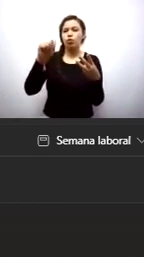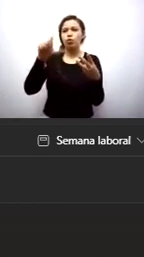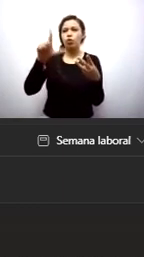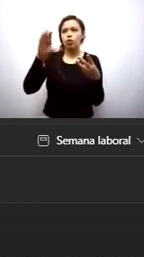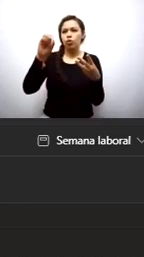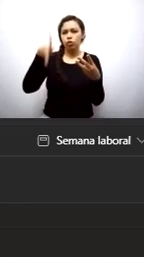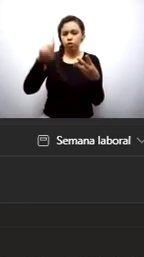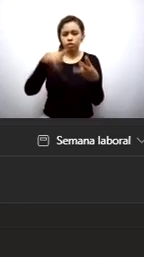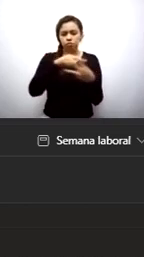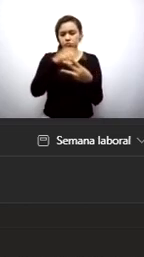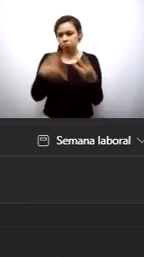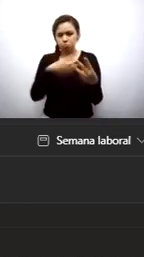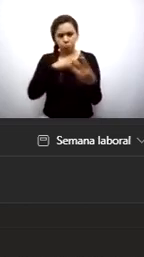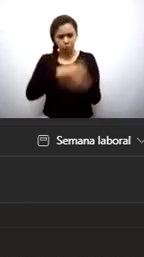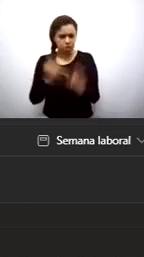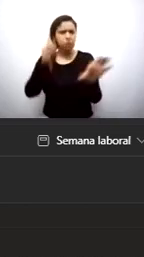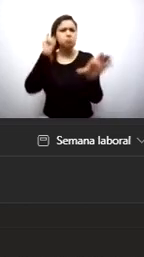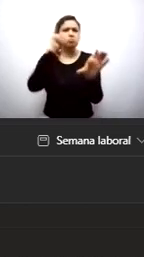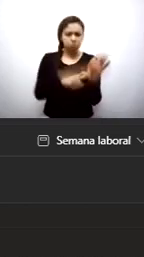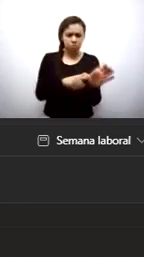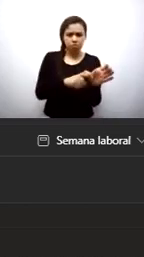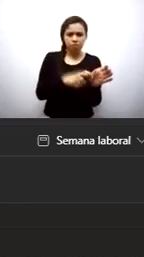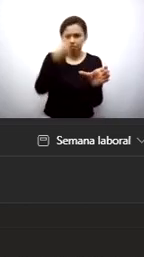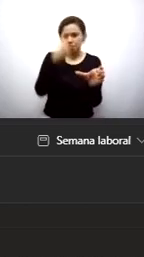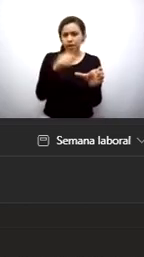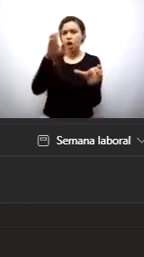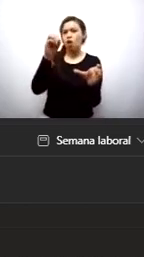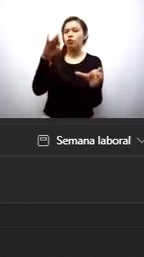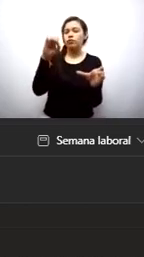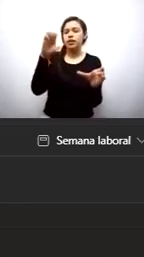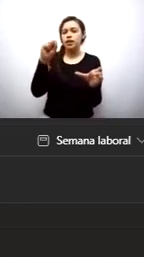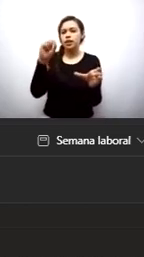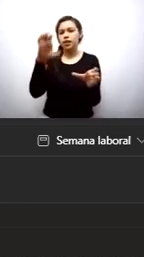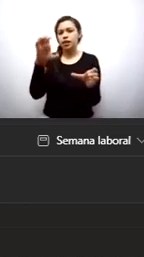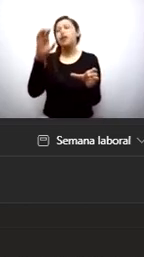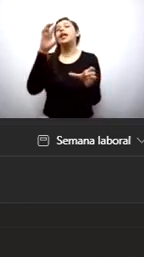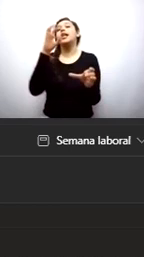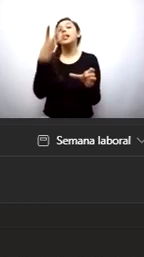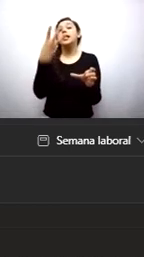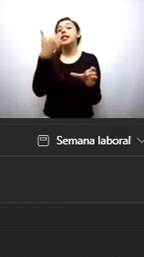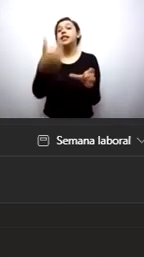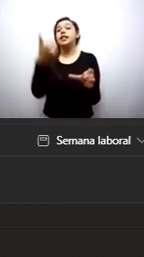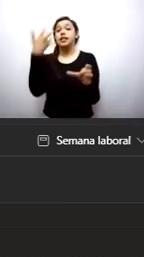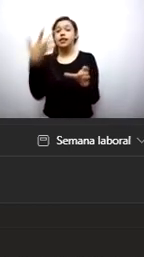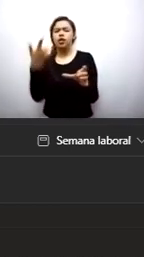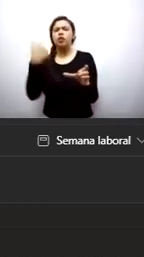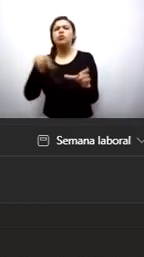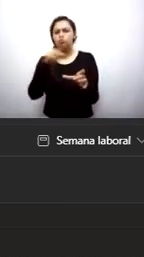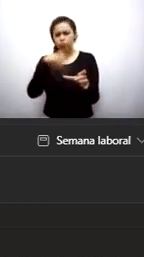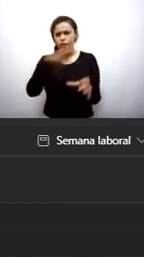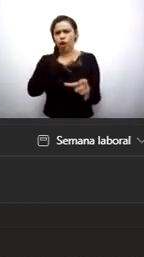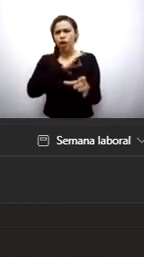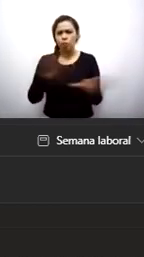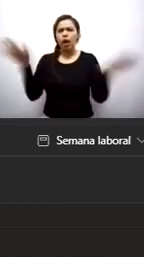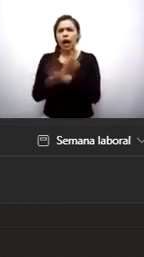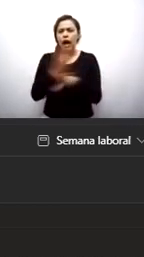ingresar a lo que es el navegador de Office 365 y ahí ustedes pueden actualizar desde Microsoft